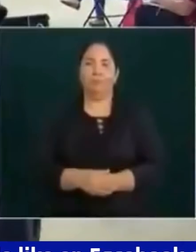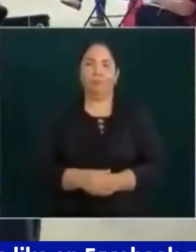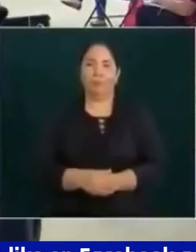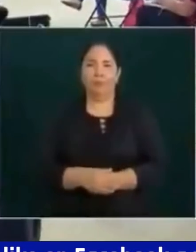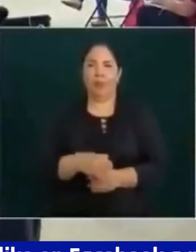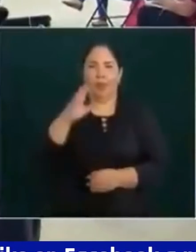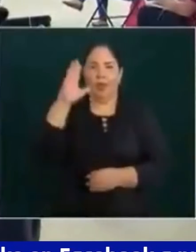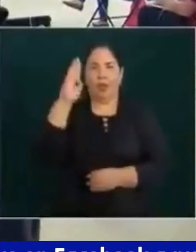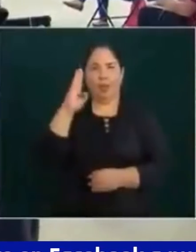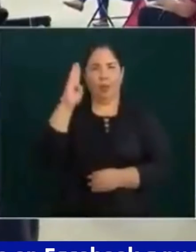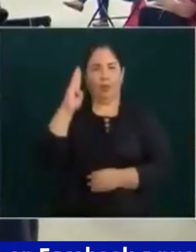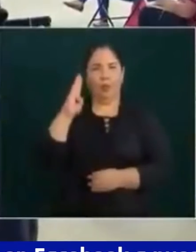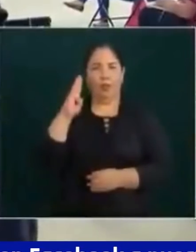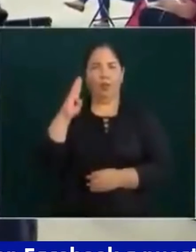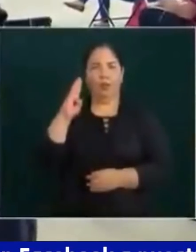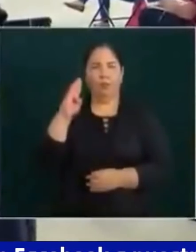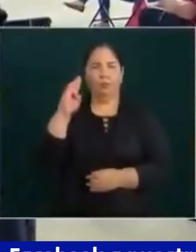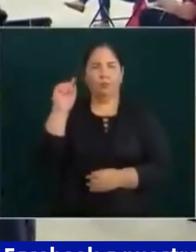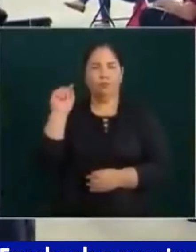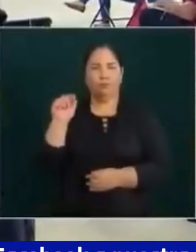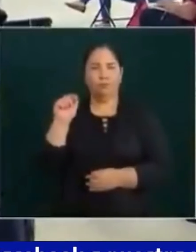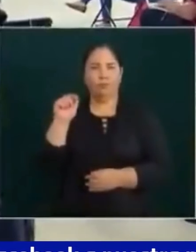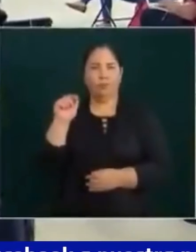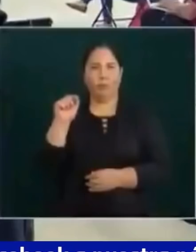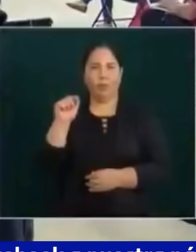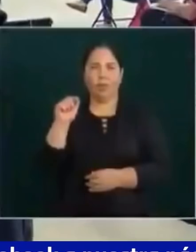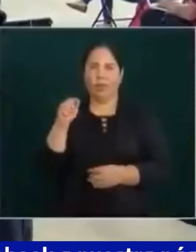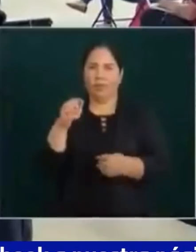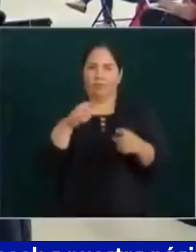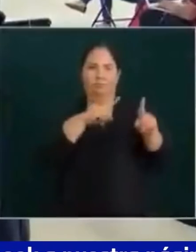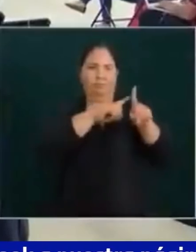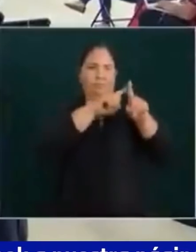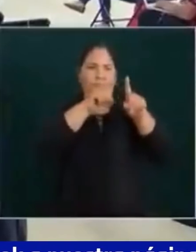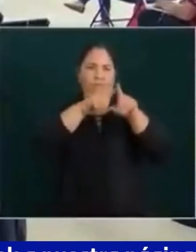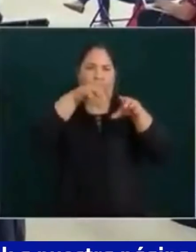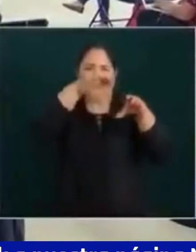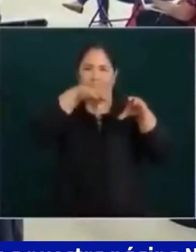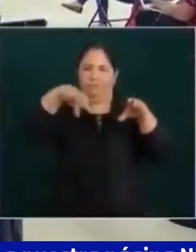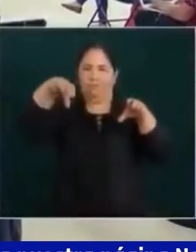En Badiraguato, que tiene muchas comunidades